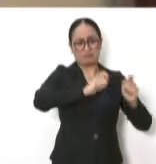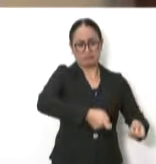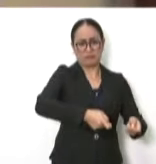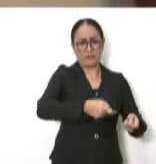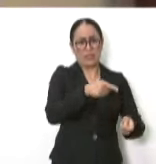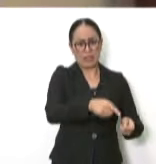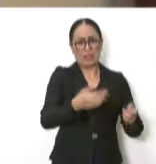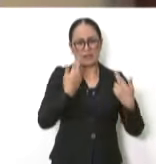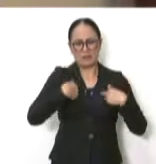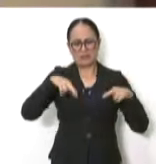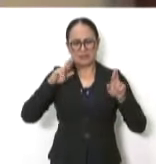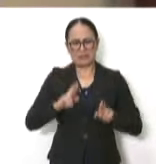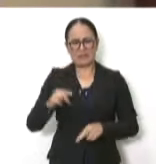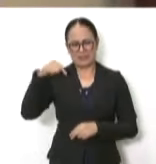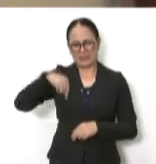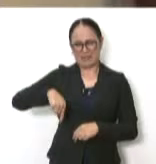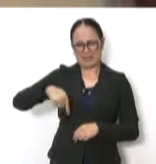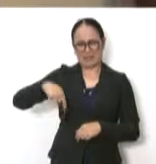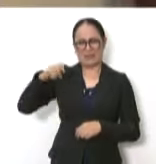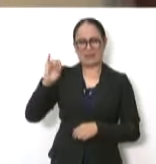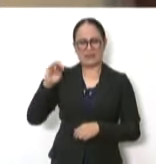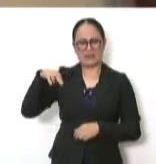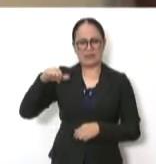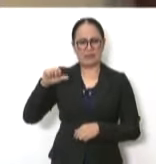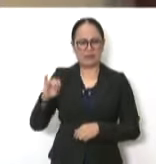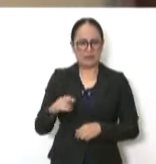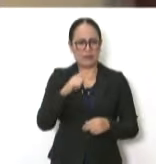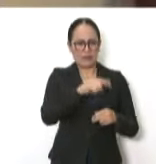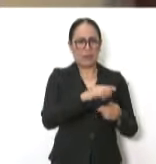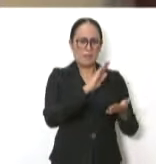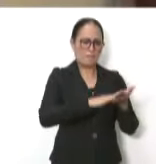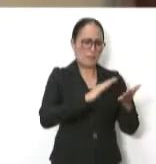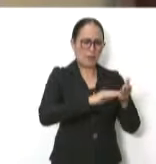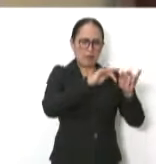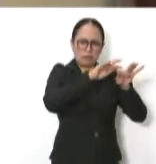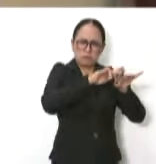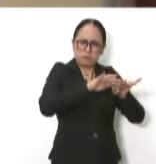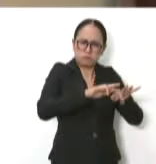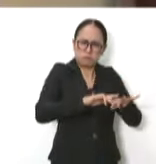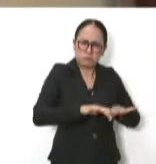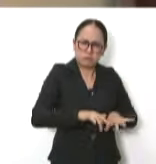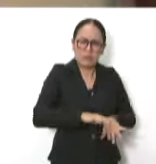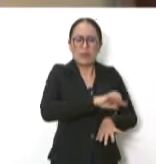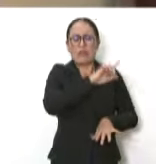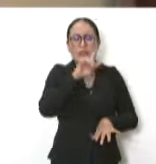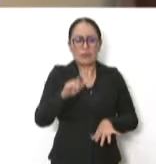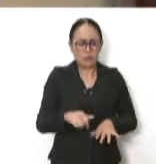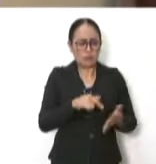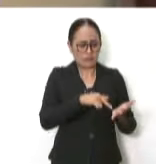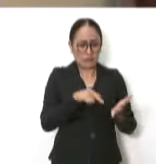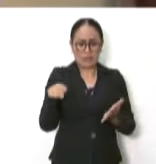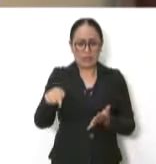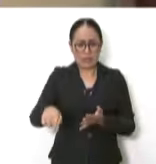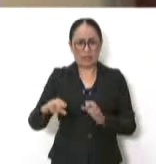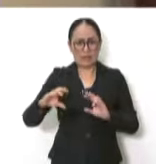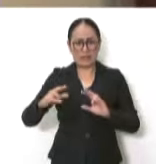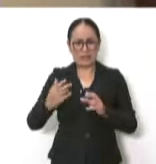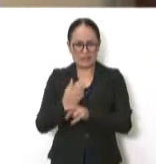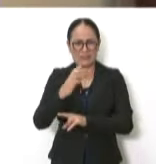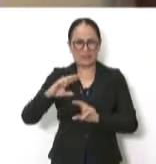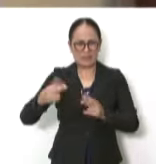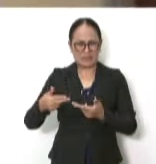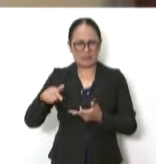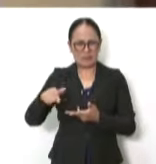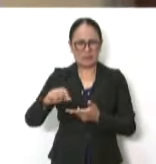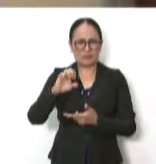de representante legal de este instituto elabore el documento e interponga acción de inconstitucionalidad ante